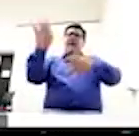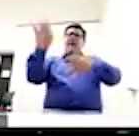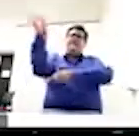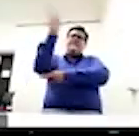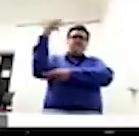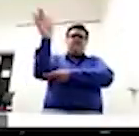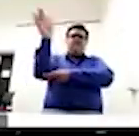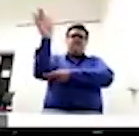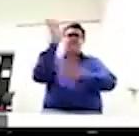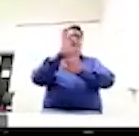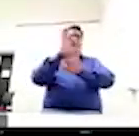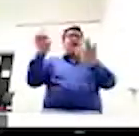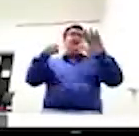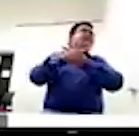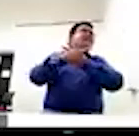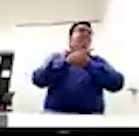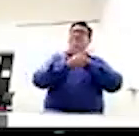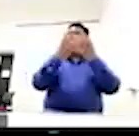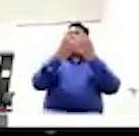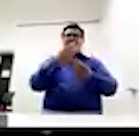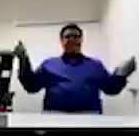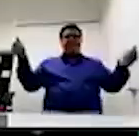escapatoria.